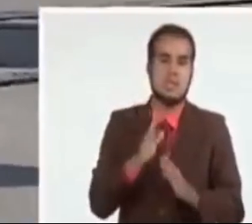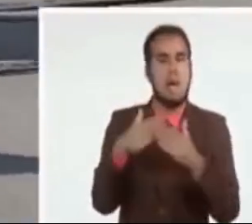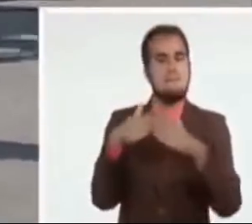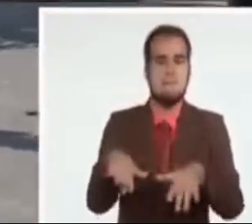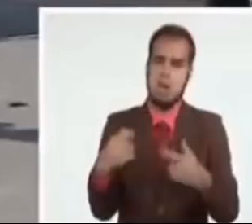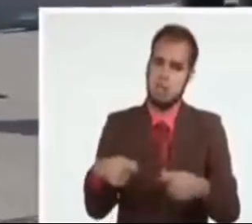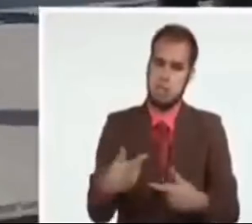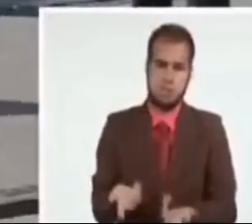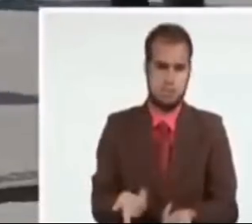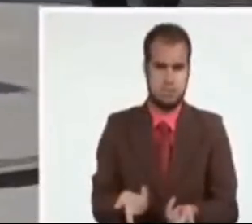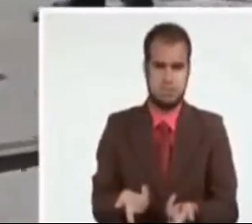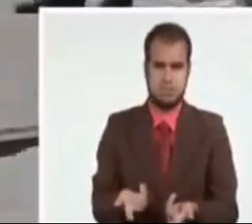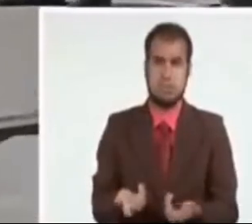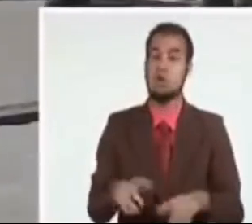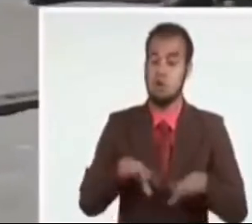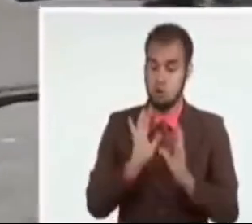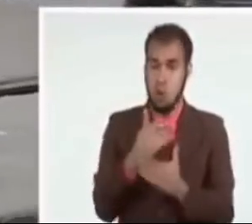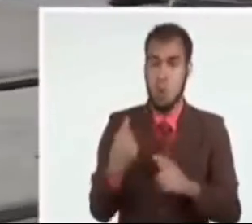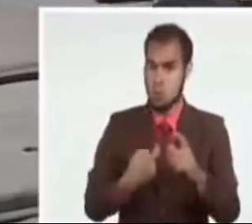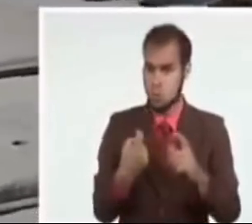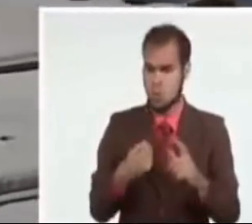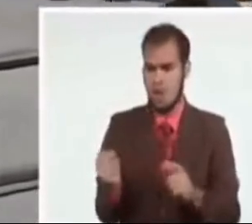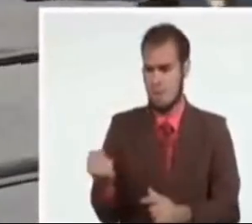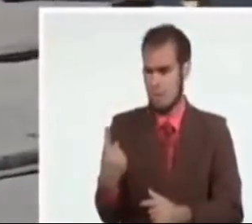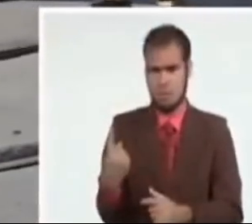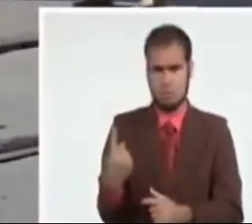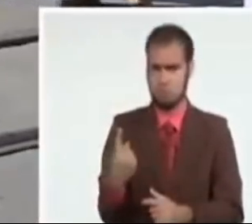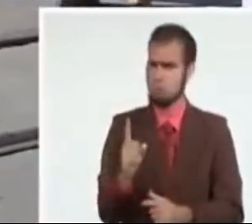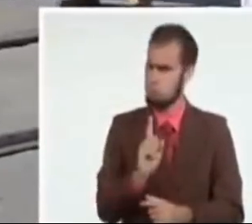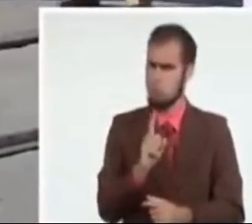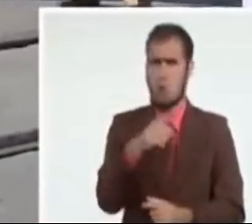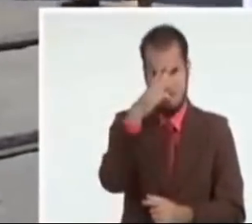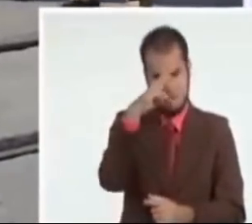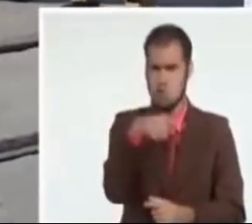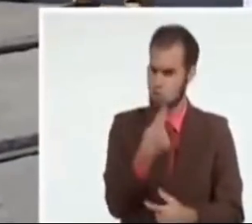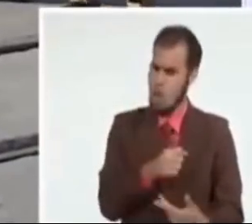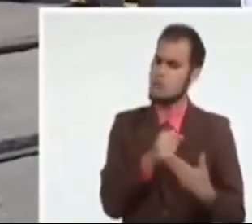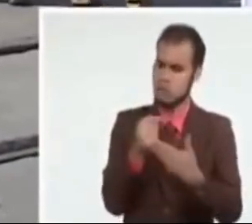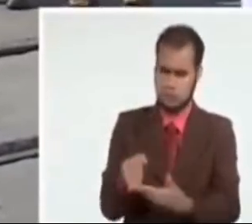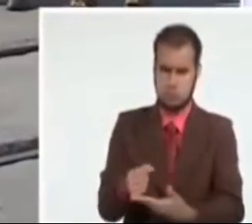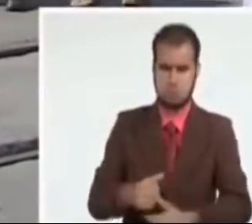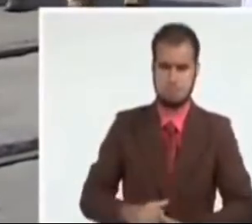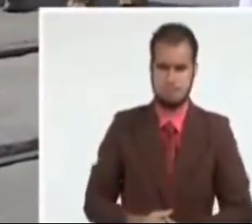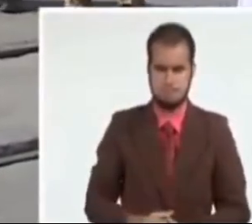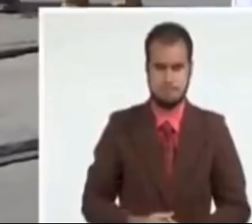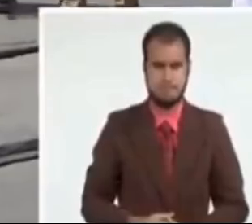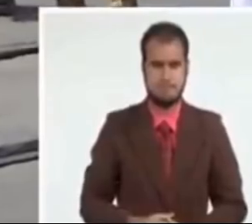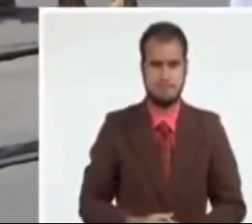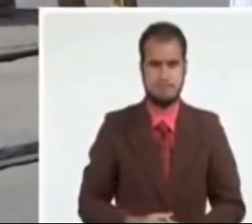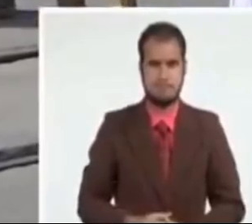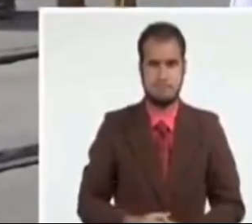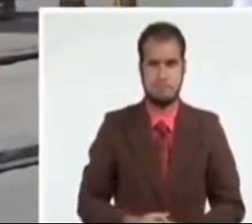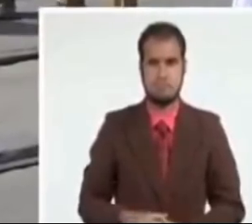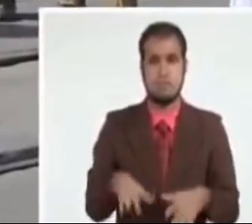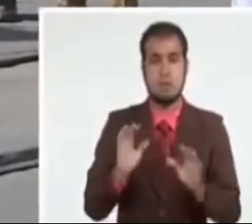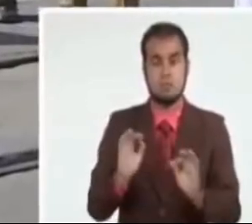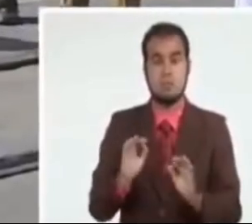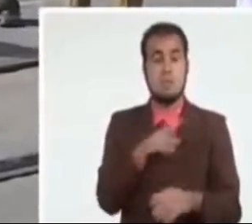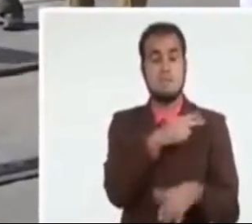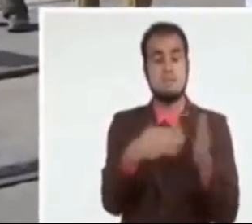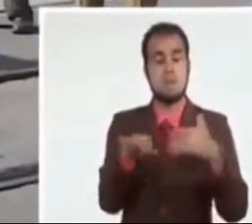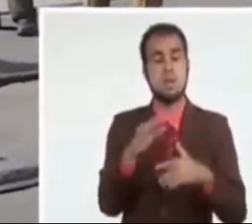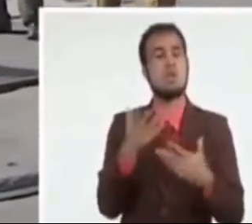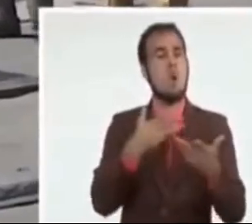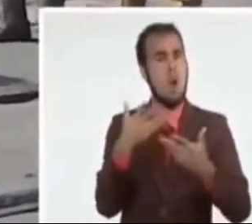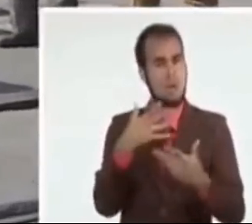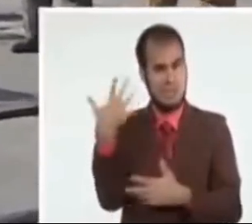y que en esa batalla no están solos. México les acompaña. Cuba, como expresó el ministro de Comercio Exterior e